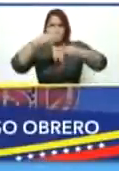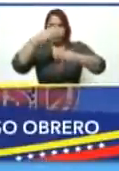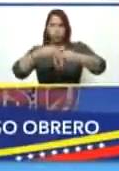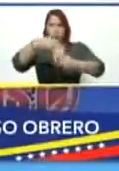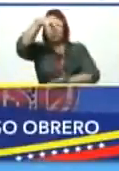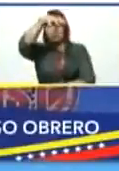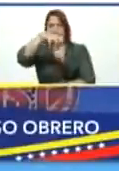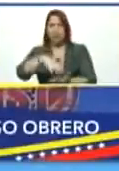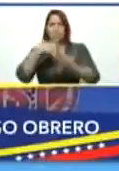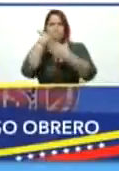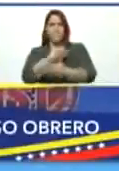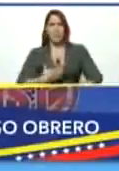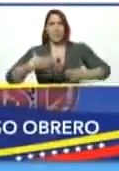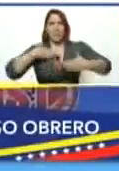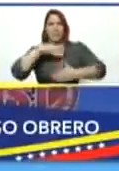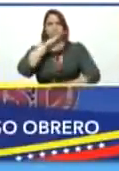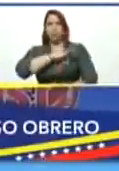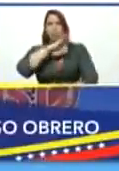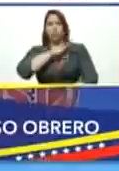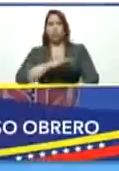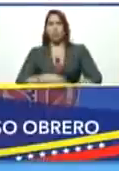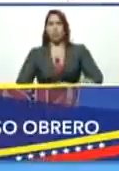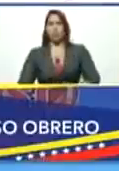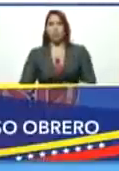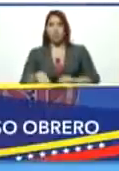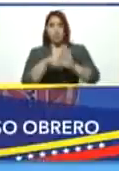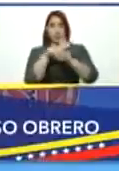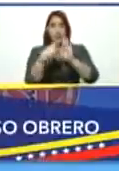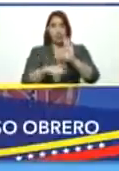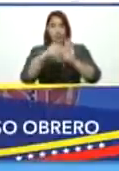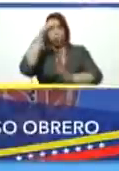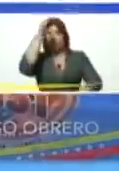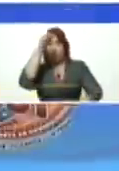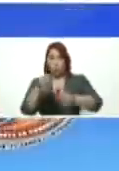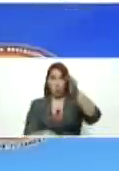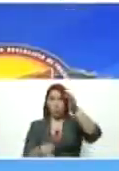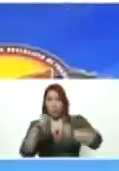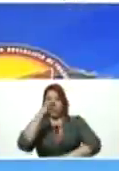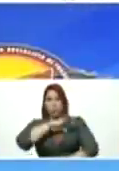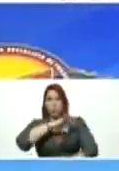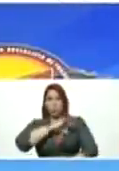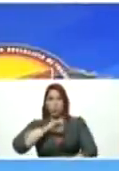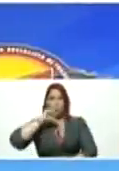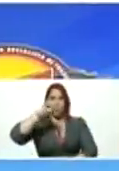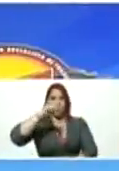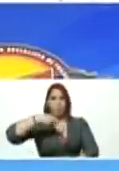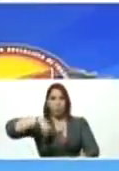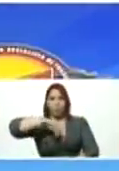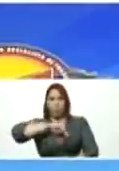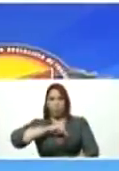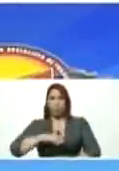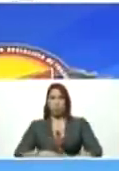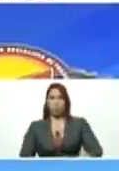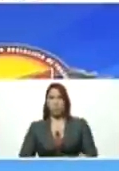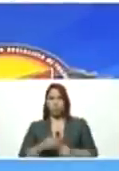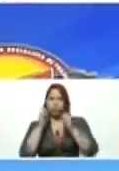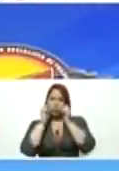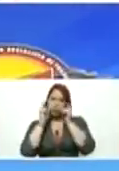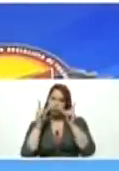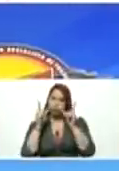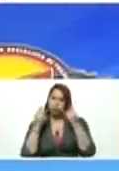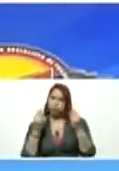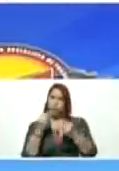estado de bienestar social de derecho y de justicia del socialismo nuestro es impresionante